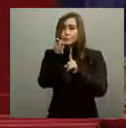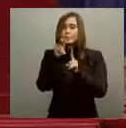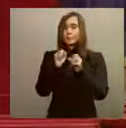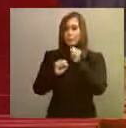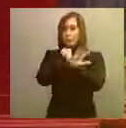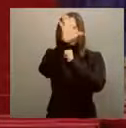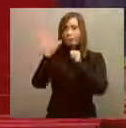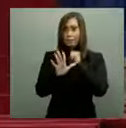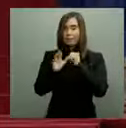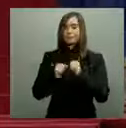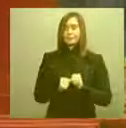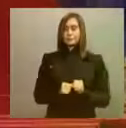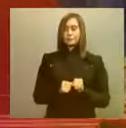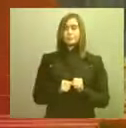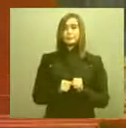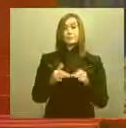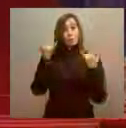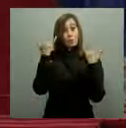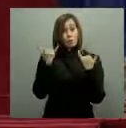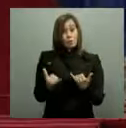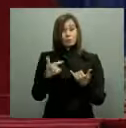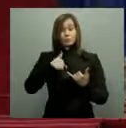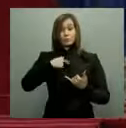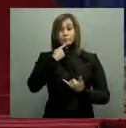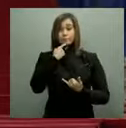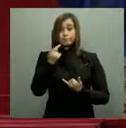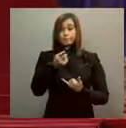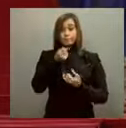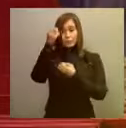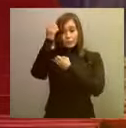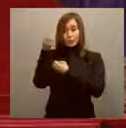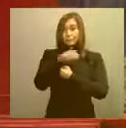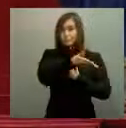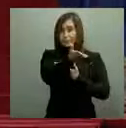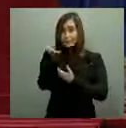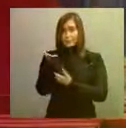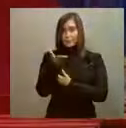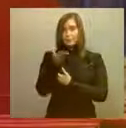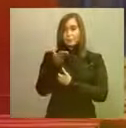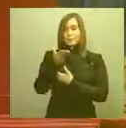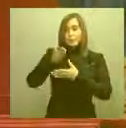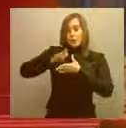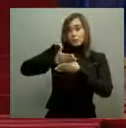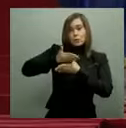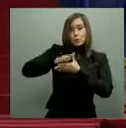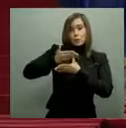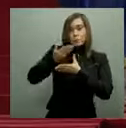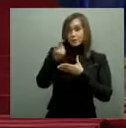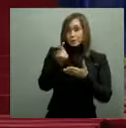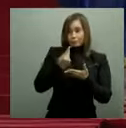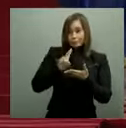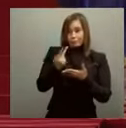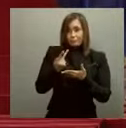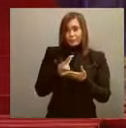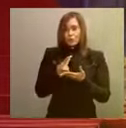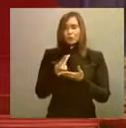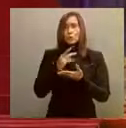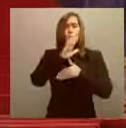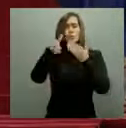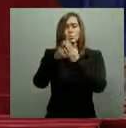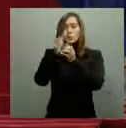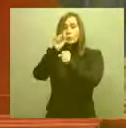eso, me dirijo a ustedes hoy para compartir sin intermediarios lo ejecutado en los últimos